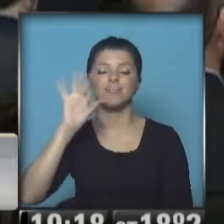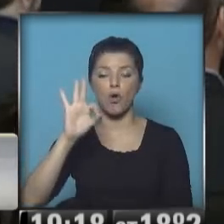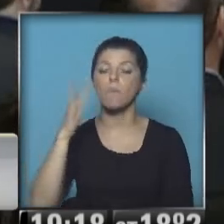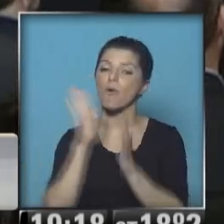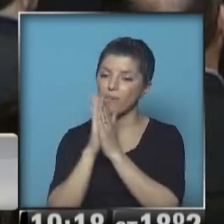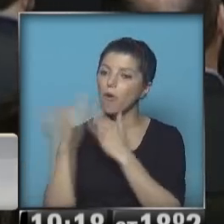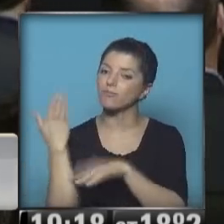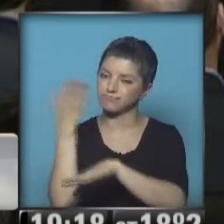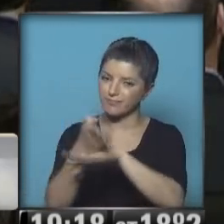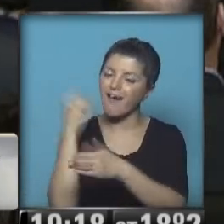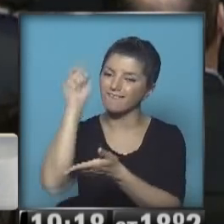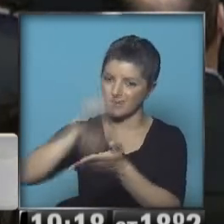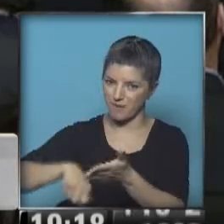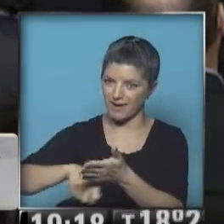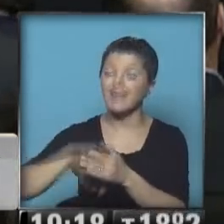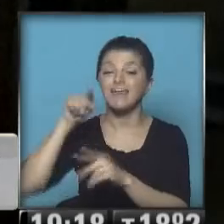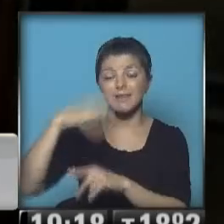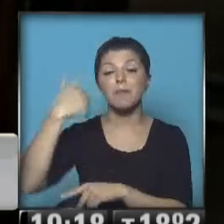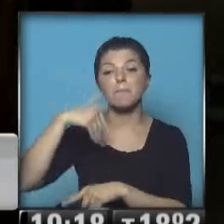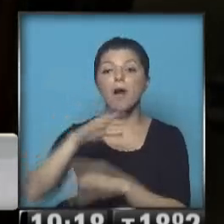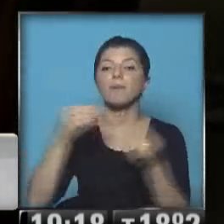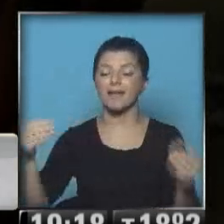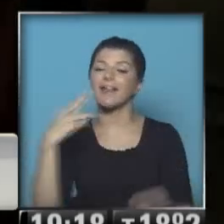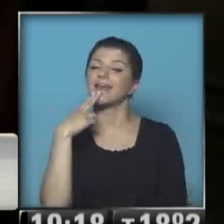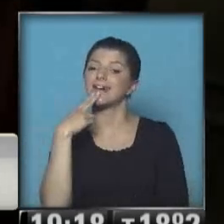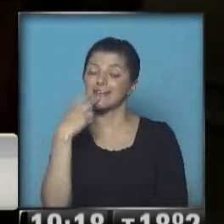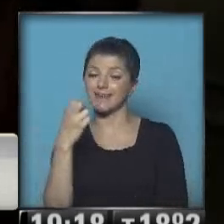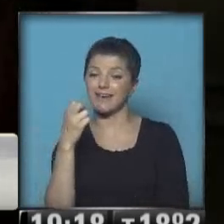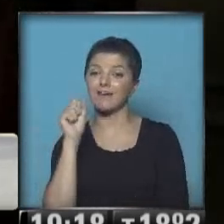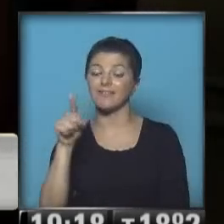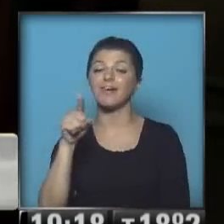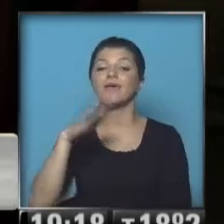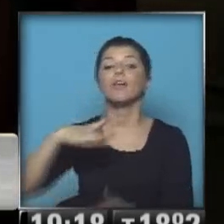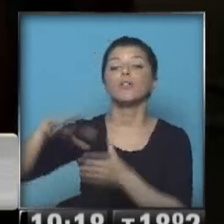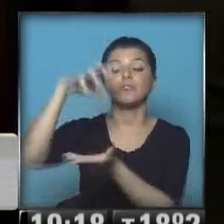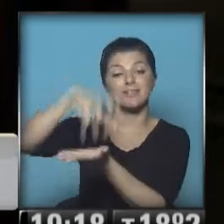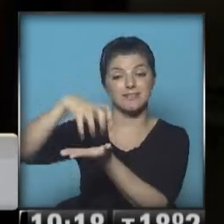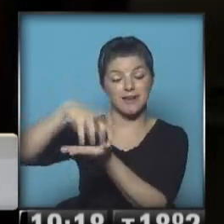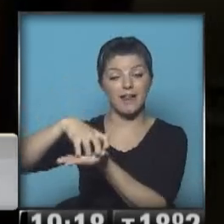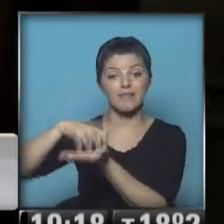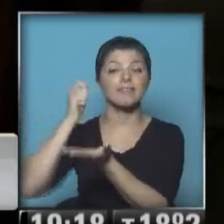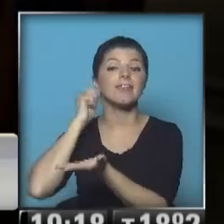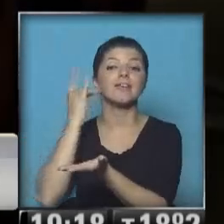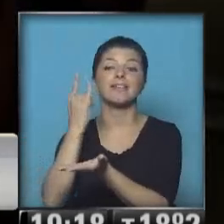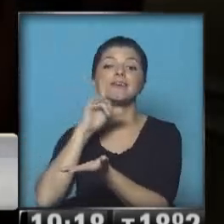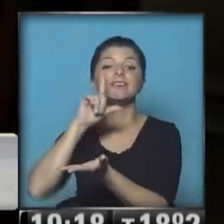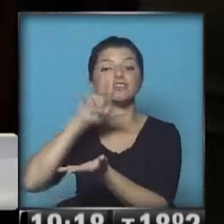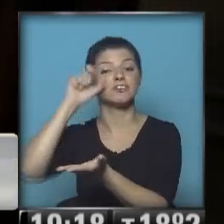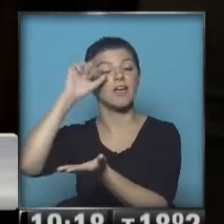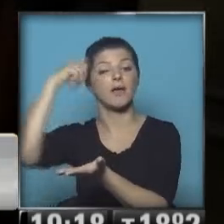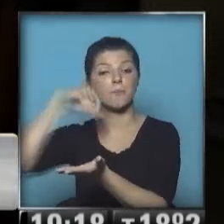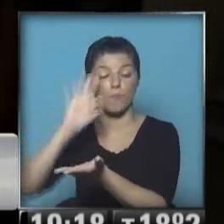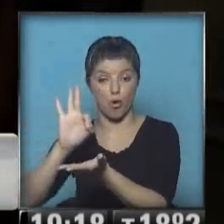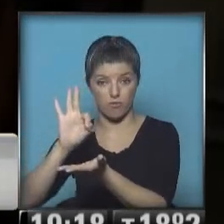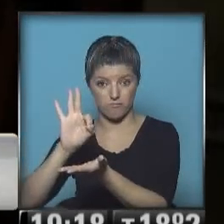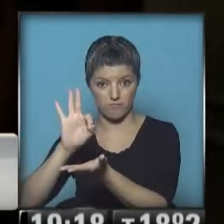contrato, que también va a permitir evacuar la energía de la central Guillermo Brown de 540 megavatios.